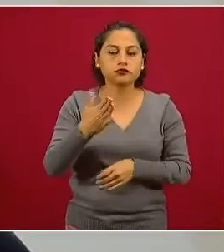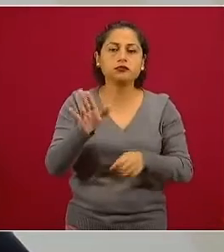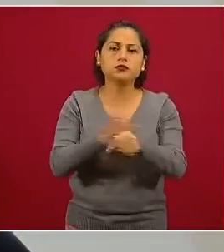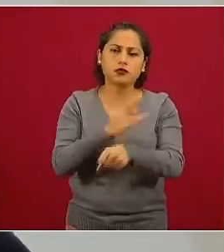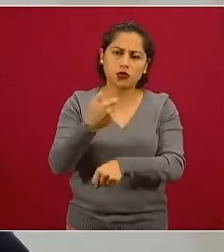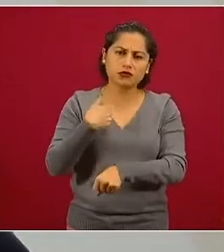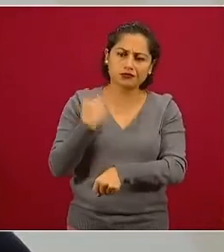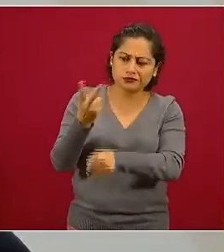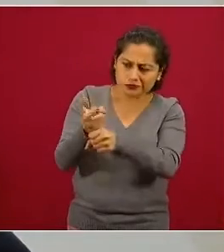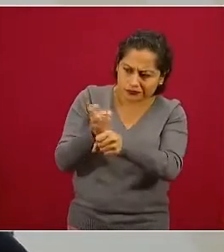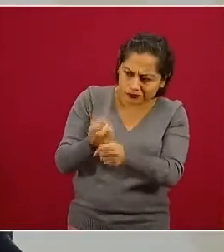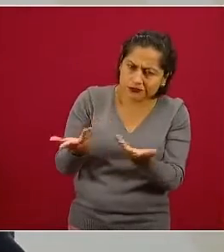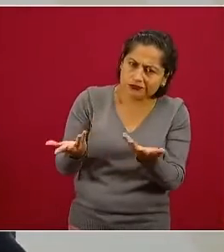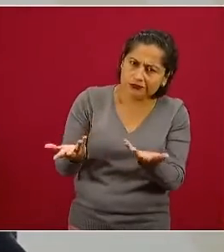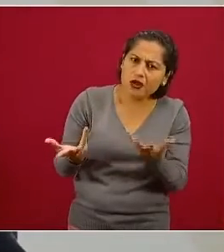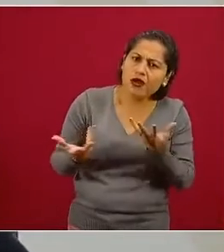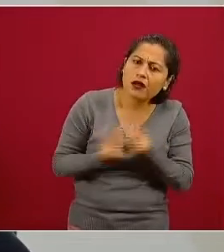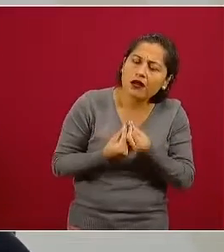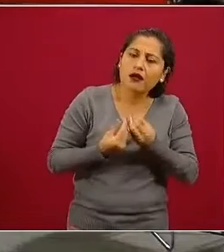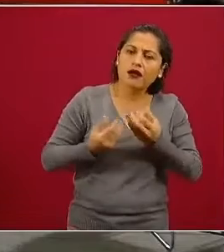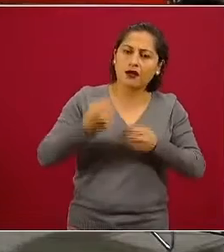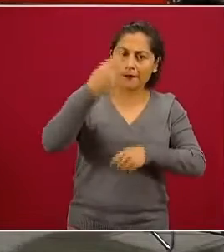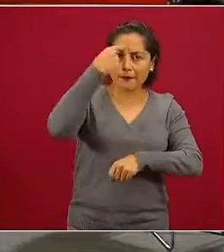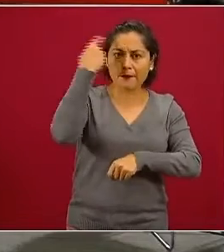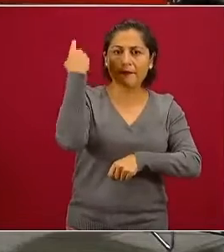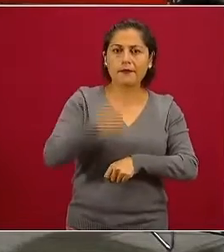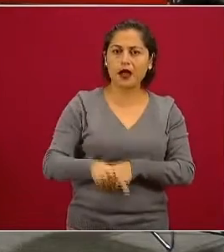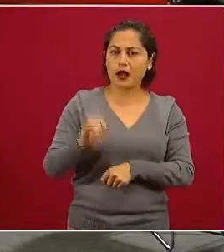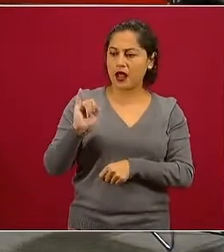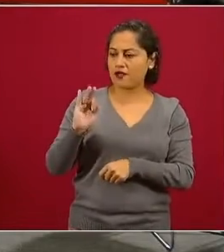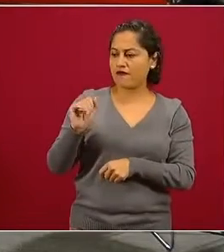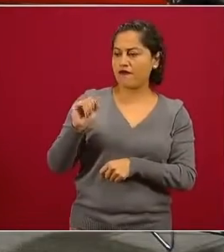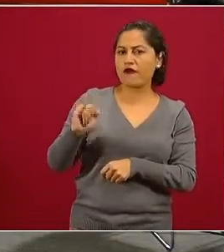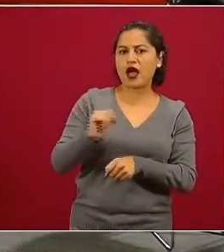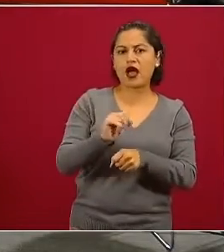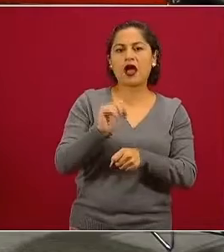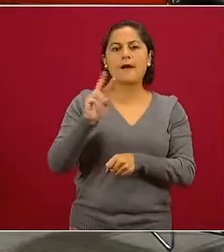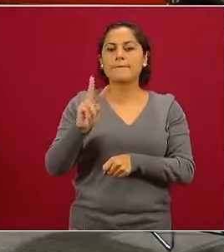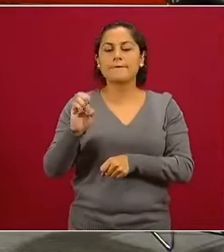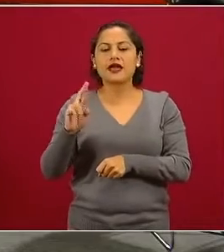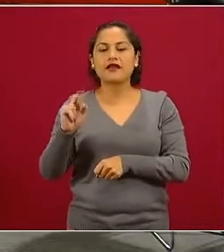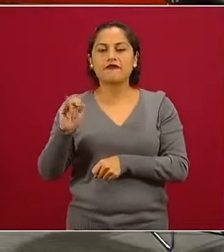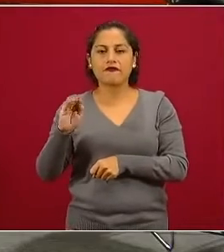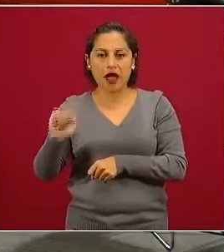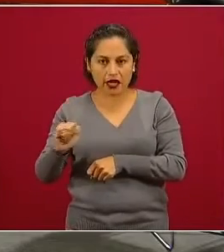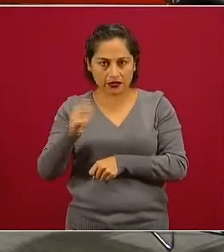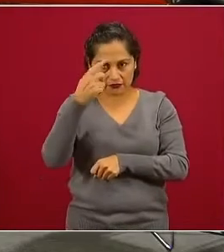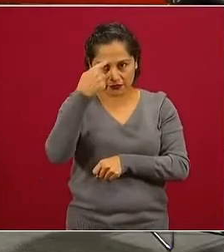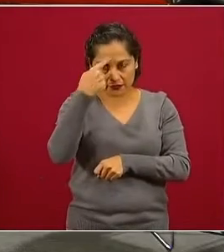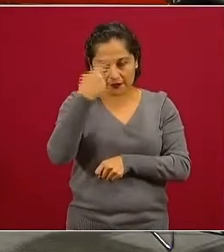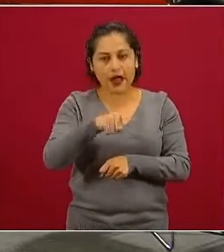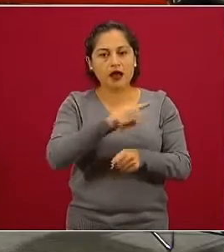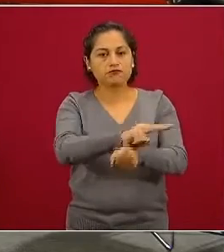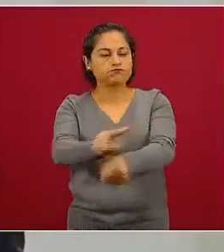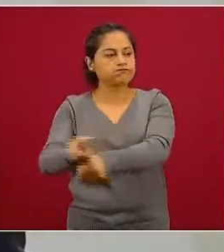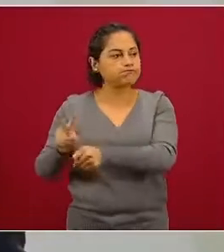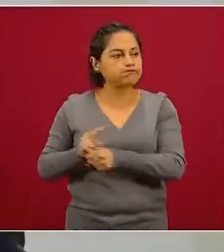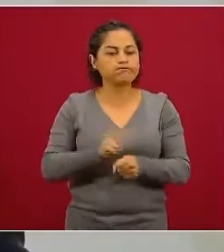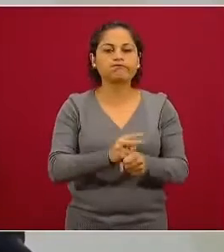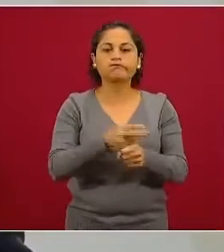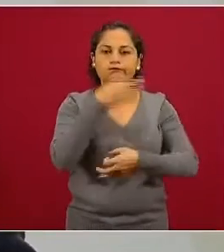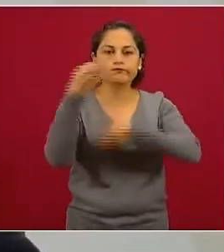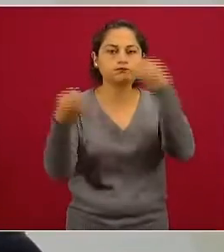y los periodistas, por tanto, muchas gracias a las y los que están aquí escuchándonos, las y los periodistas tienen un papel fundamental para que